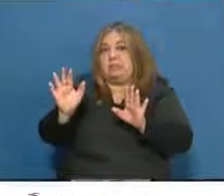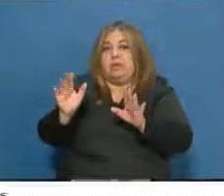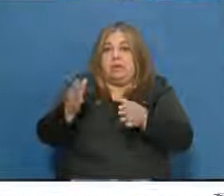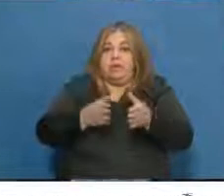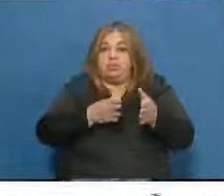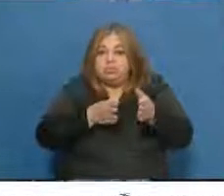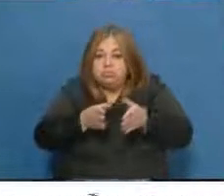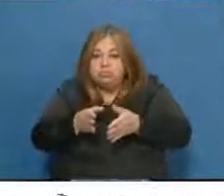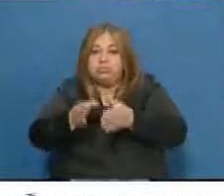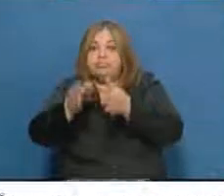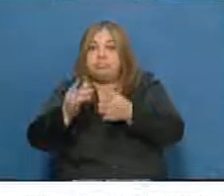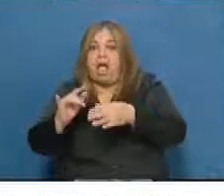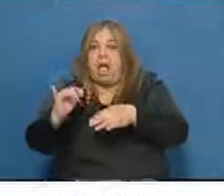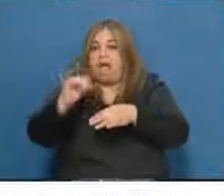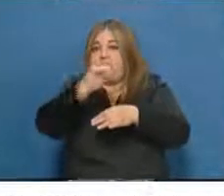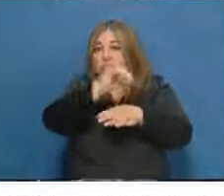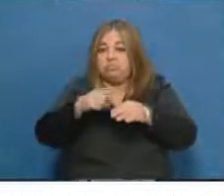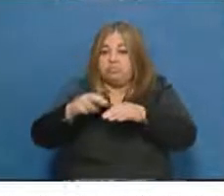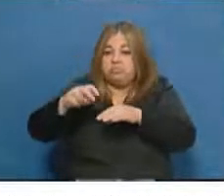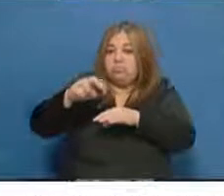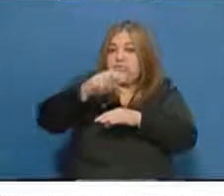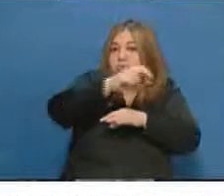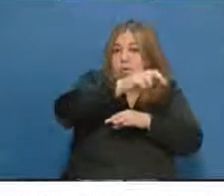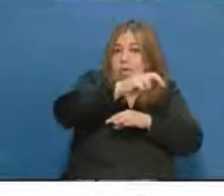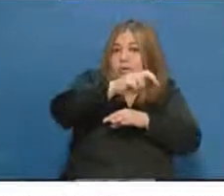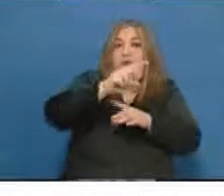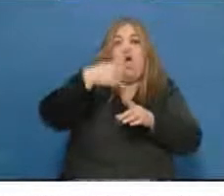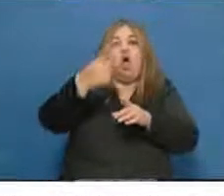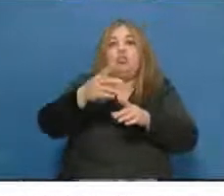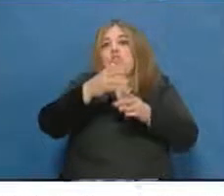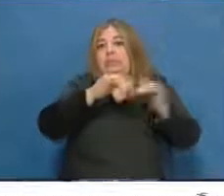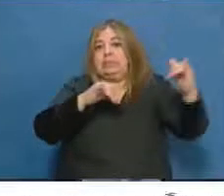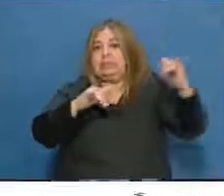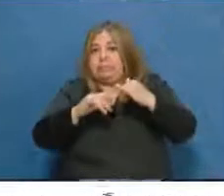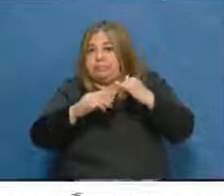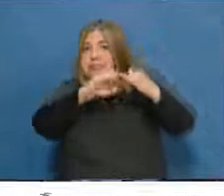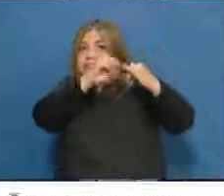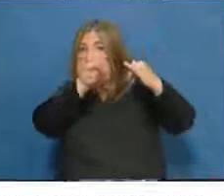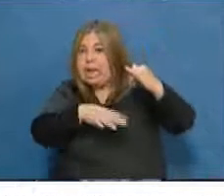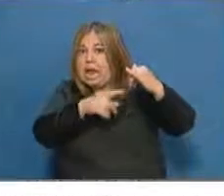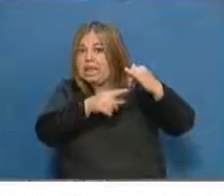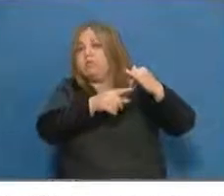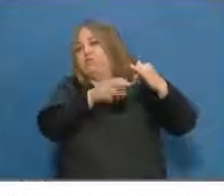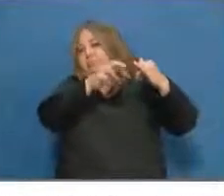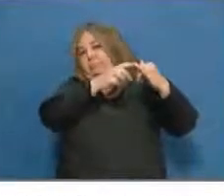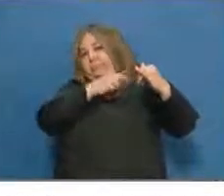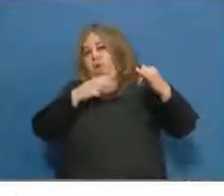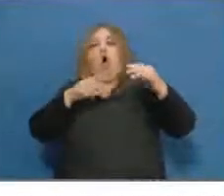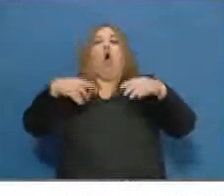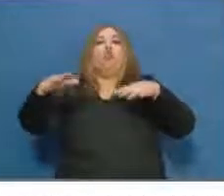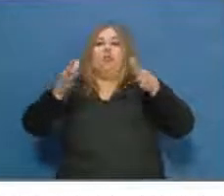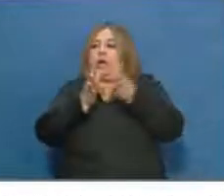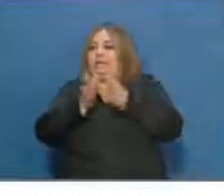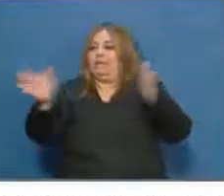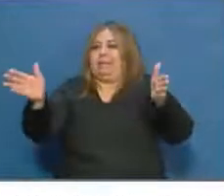tienen otro sector por donde pueden salir. Lo que también se va a distanciar es el posicionamiento de los taxis y remises. Se van a ir